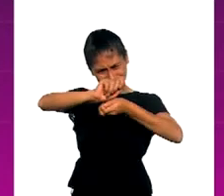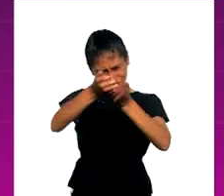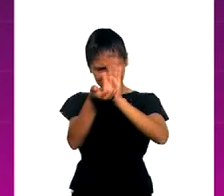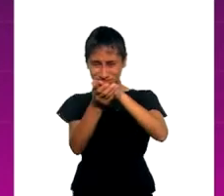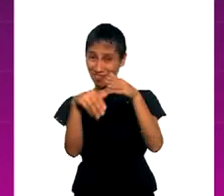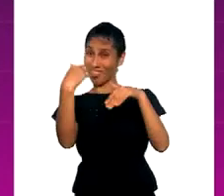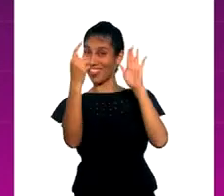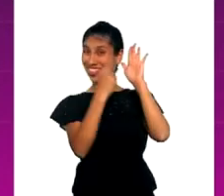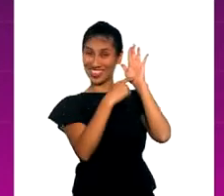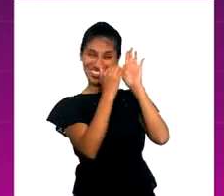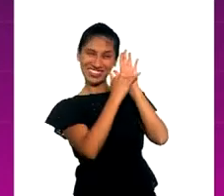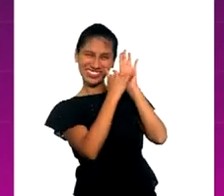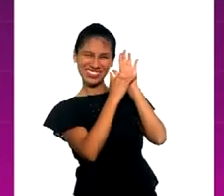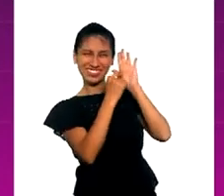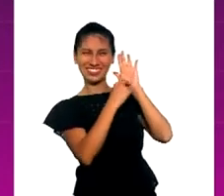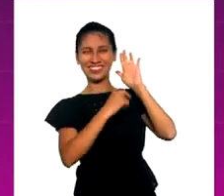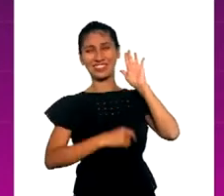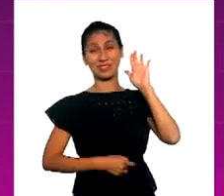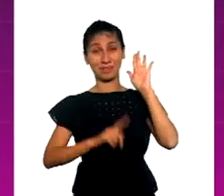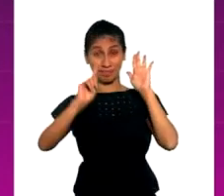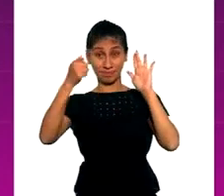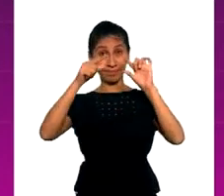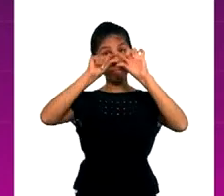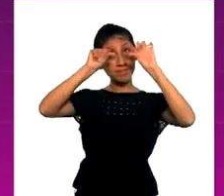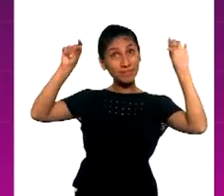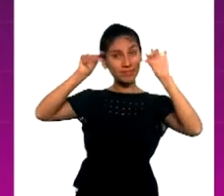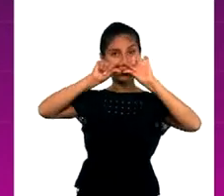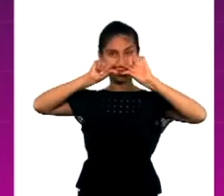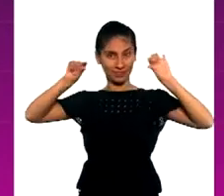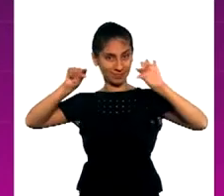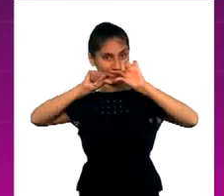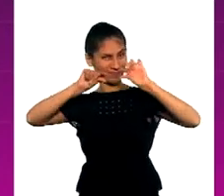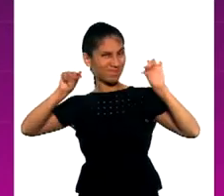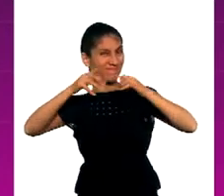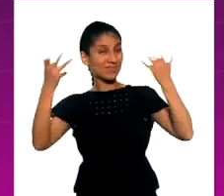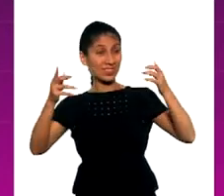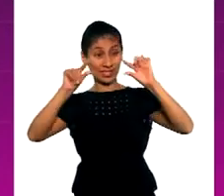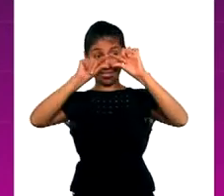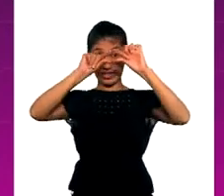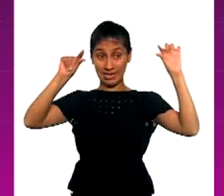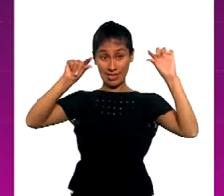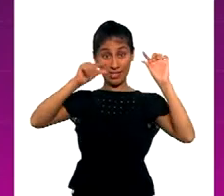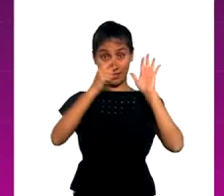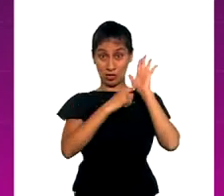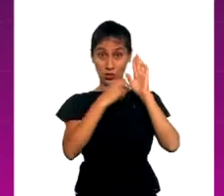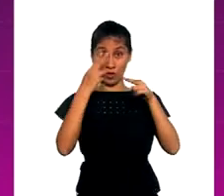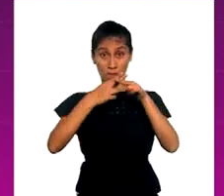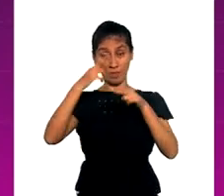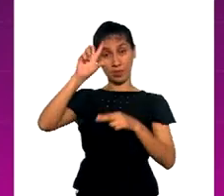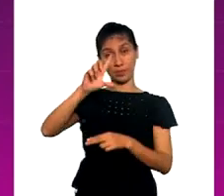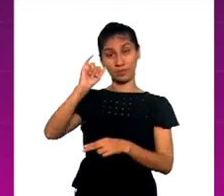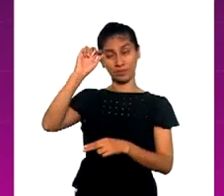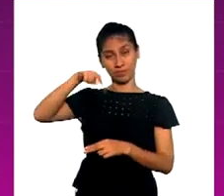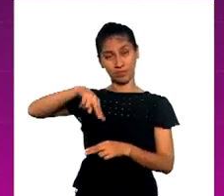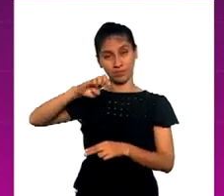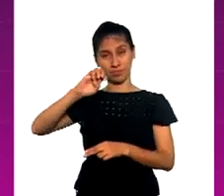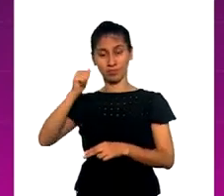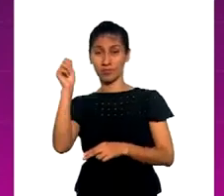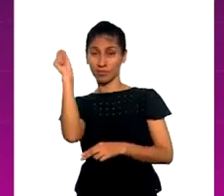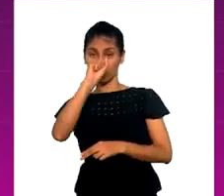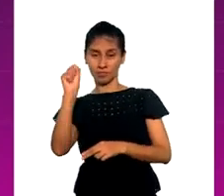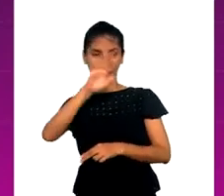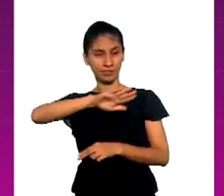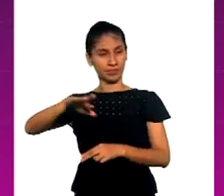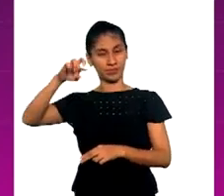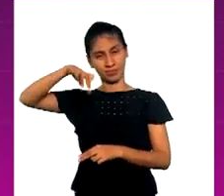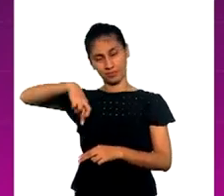las primeras líneas que les mostraré son líneas paralelas que creen que